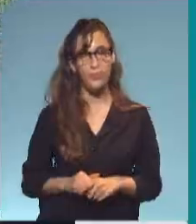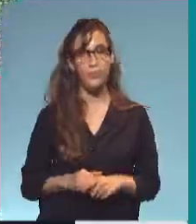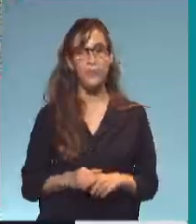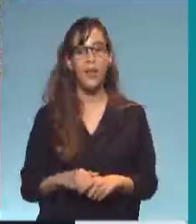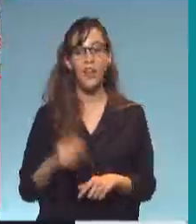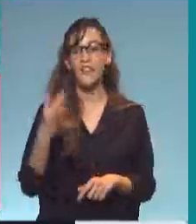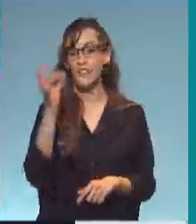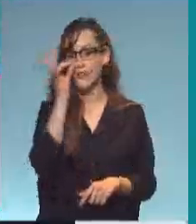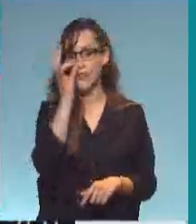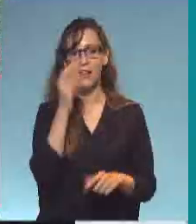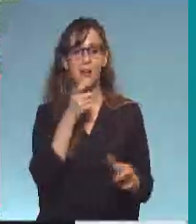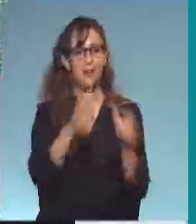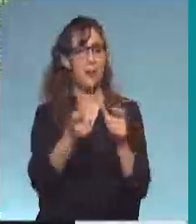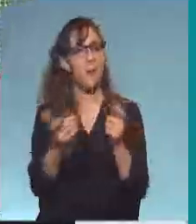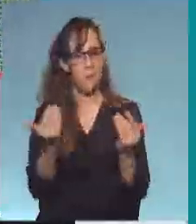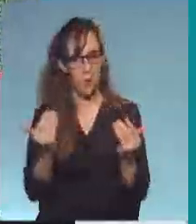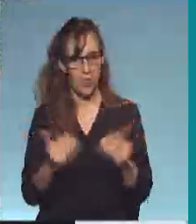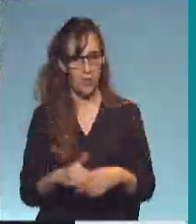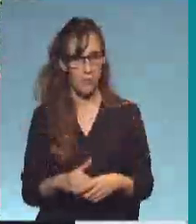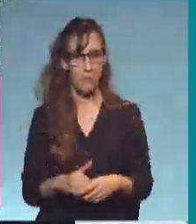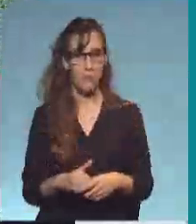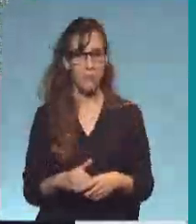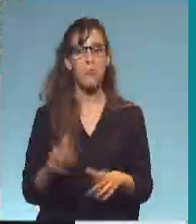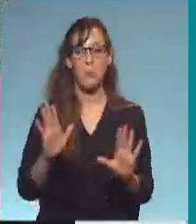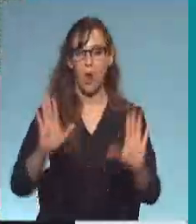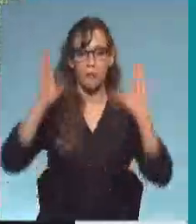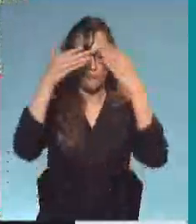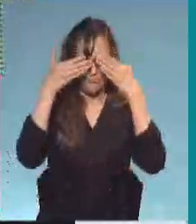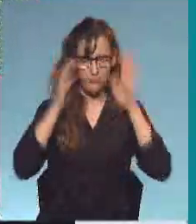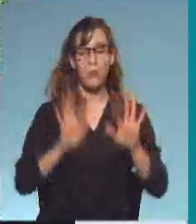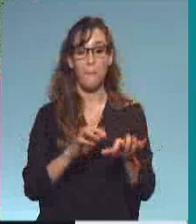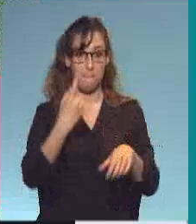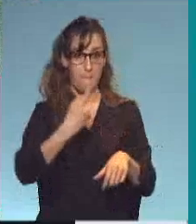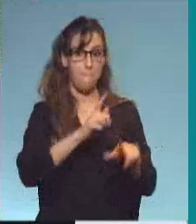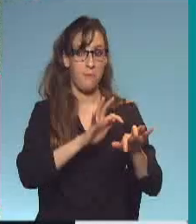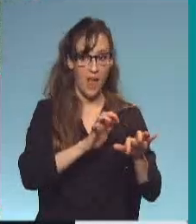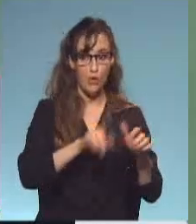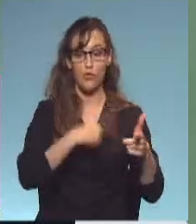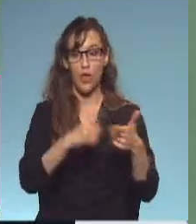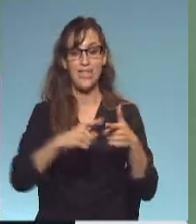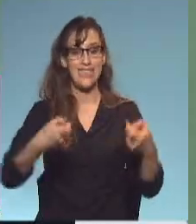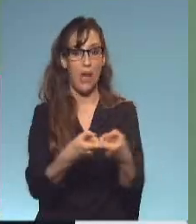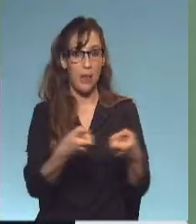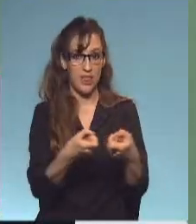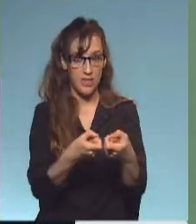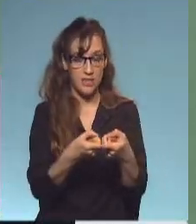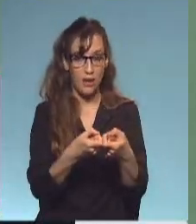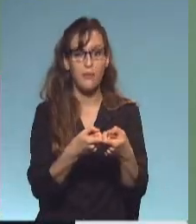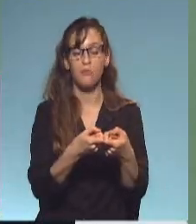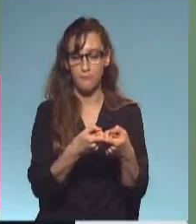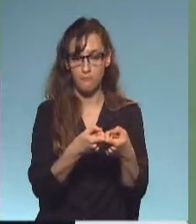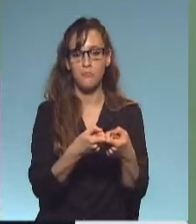hasta 20 puedo, hasta 20 puedo. Muy bien, pero 12. Bueno, vamos, entonces me tapo los ojos. Uno, piano, dos. Dos, zapatilla, dijo Irina. Uno,